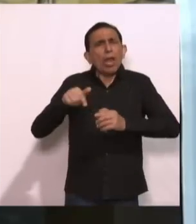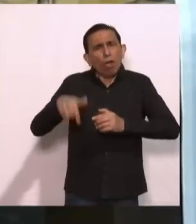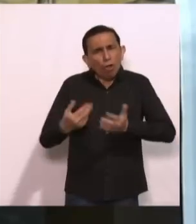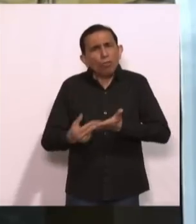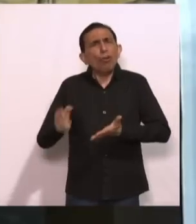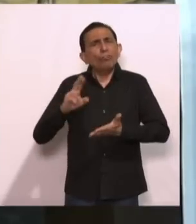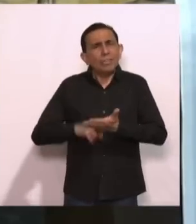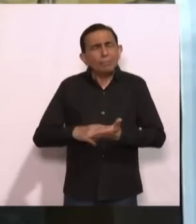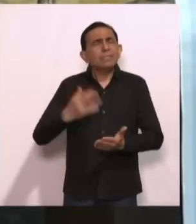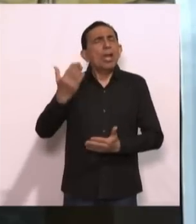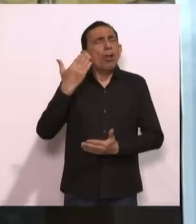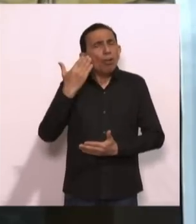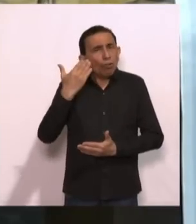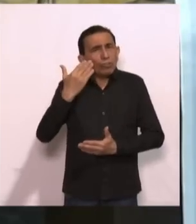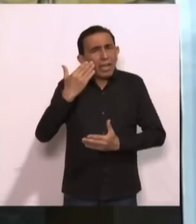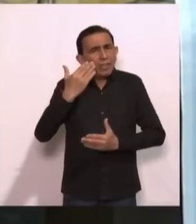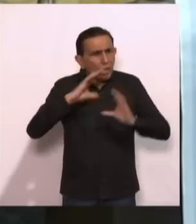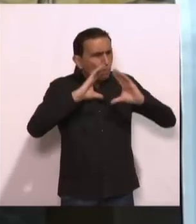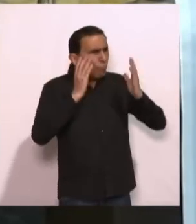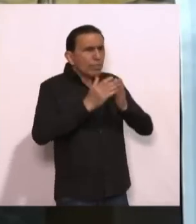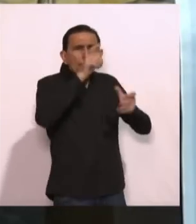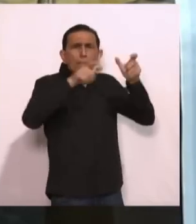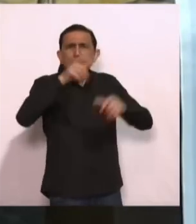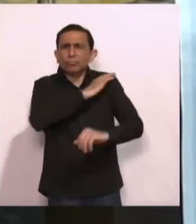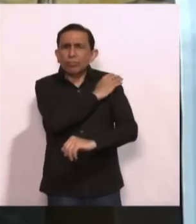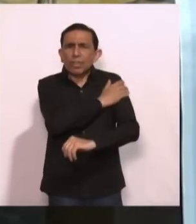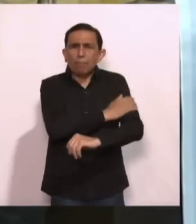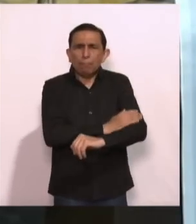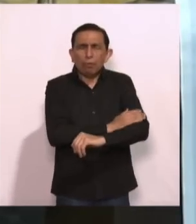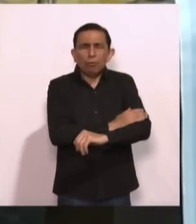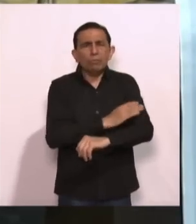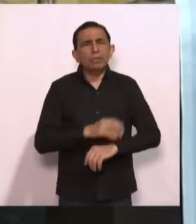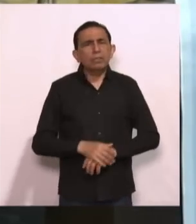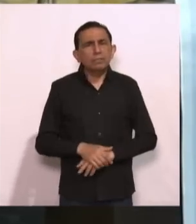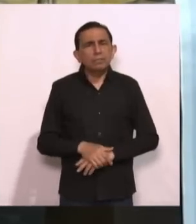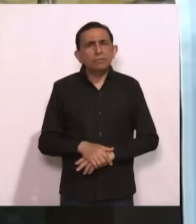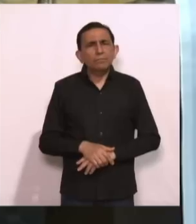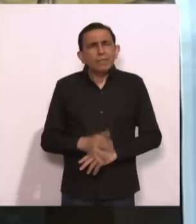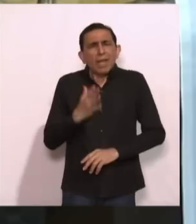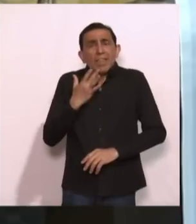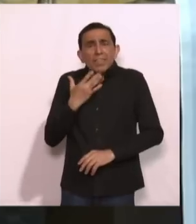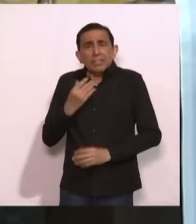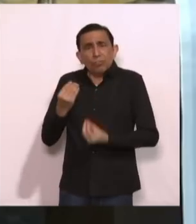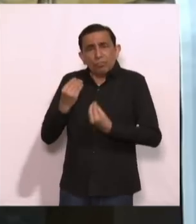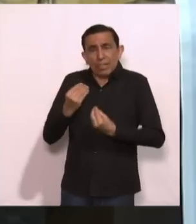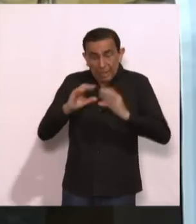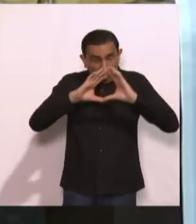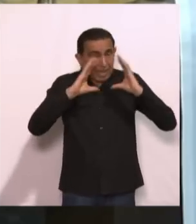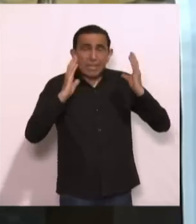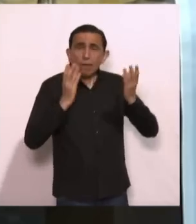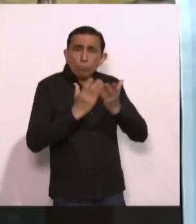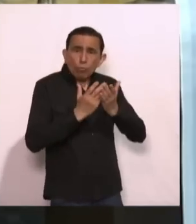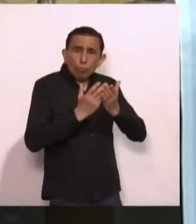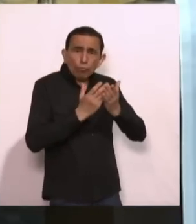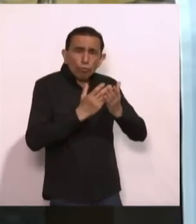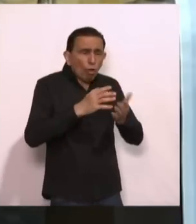nuevamente la Jornada Mundial de los Pobres. Su deseo es que en todo el mundo